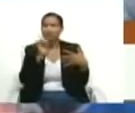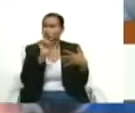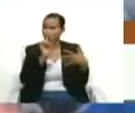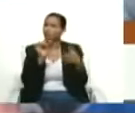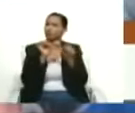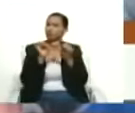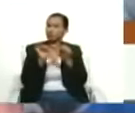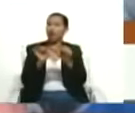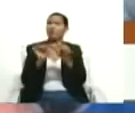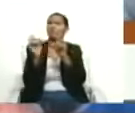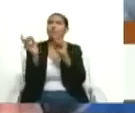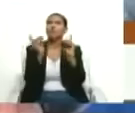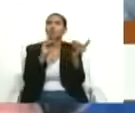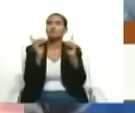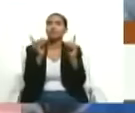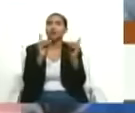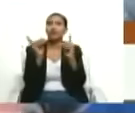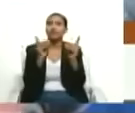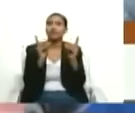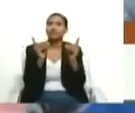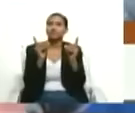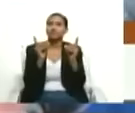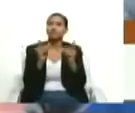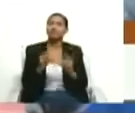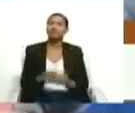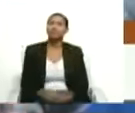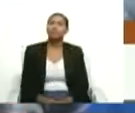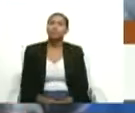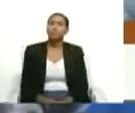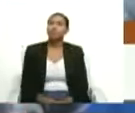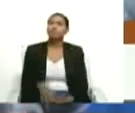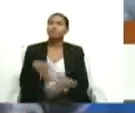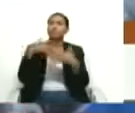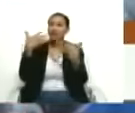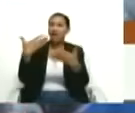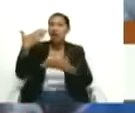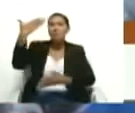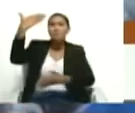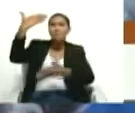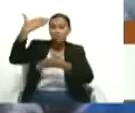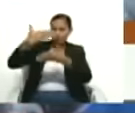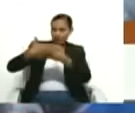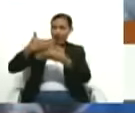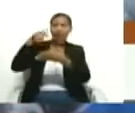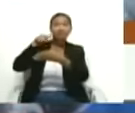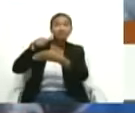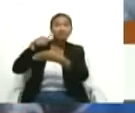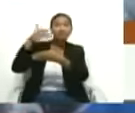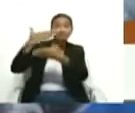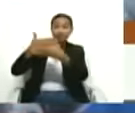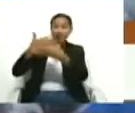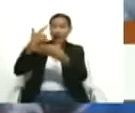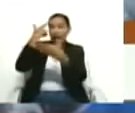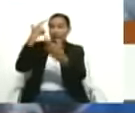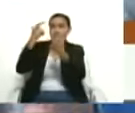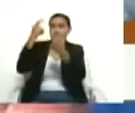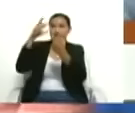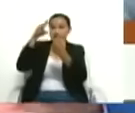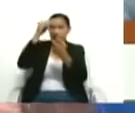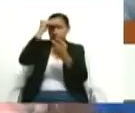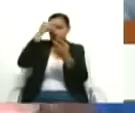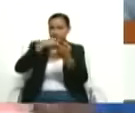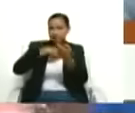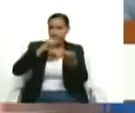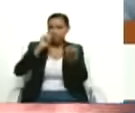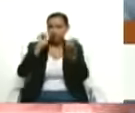porque si algo nos ha enseñado el bloqueo criminal es a reinventarnos y de